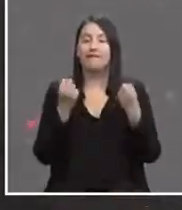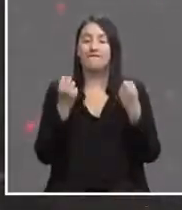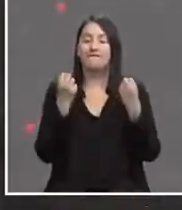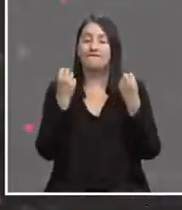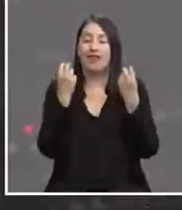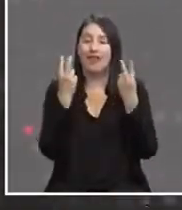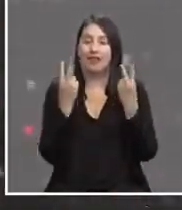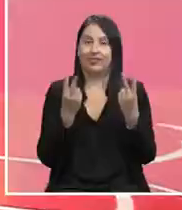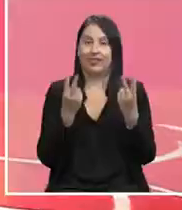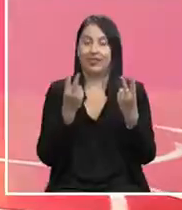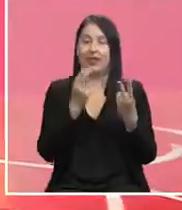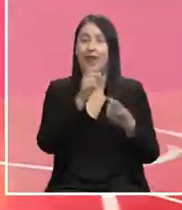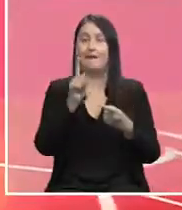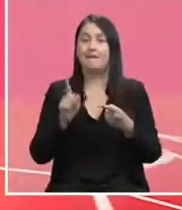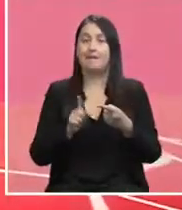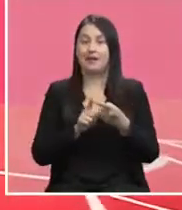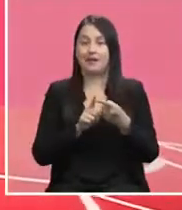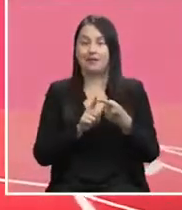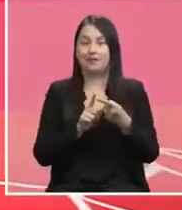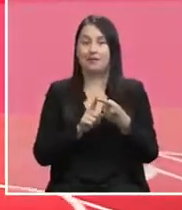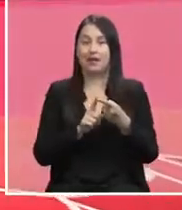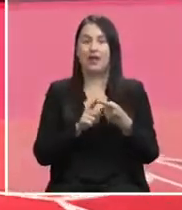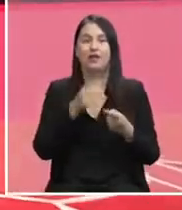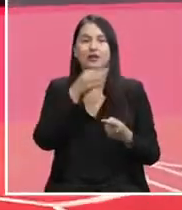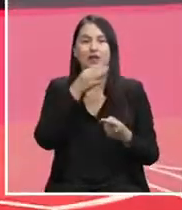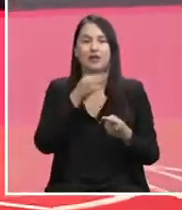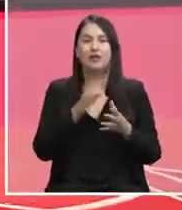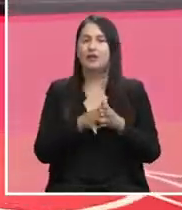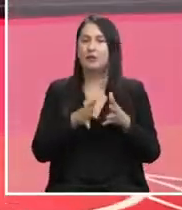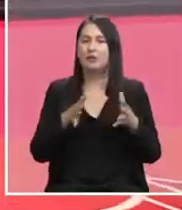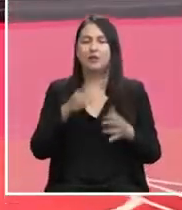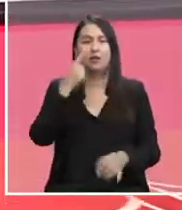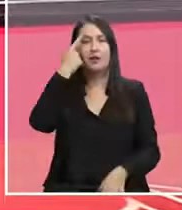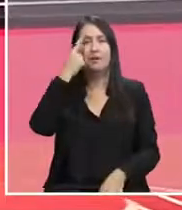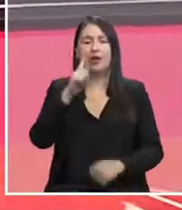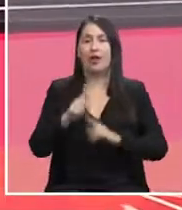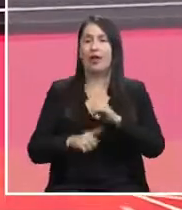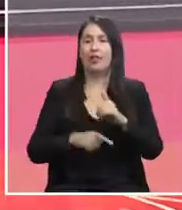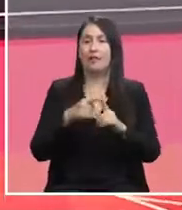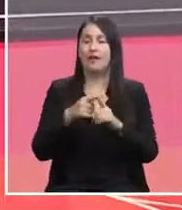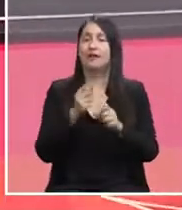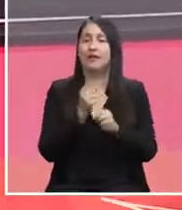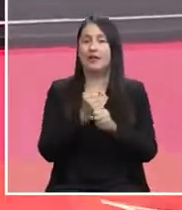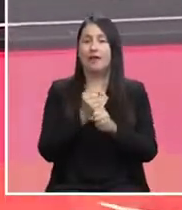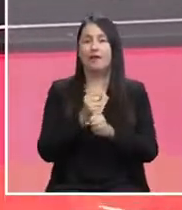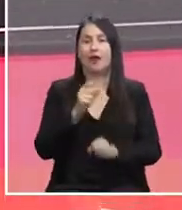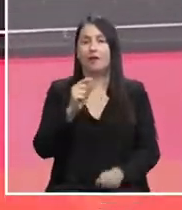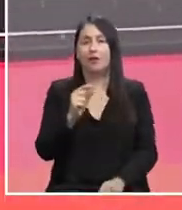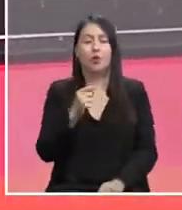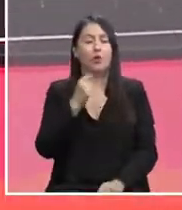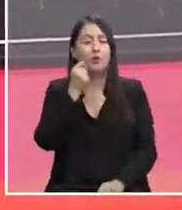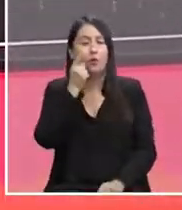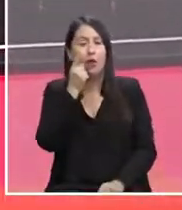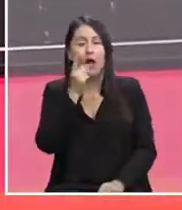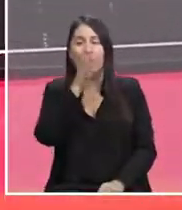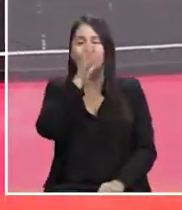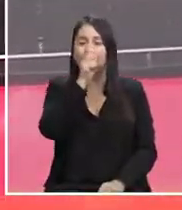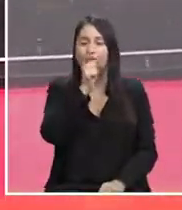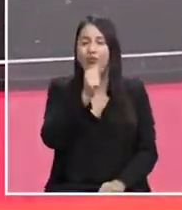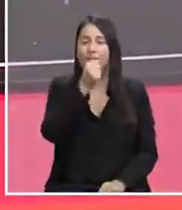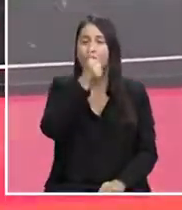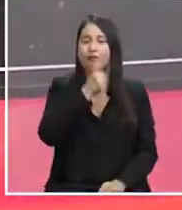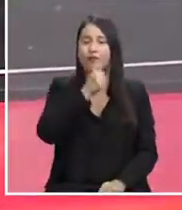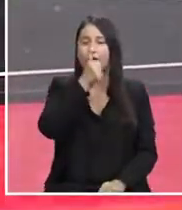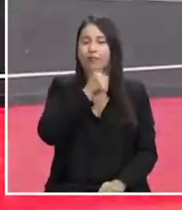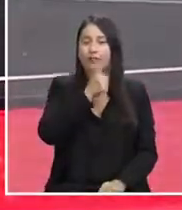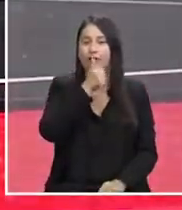primero, evidentemente hay una que se dice mucho, pero que además luego se trabaja muy poco, que es la tolerancia, ¿verdad? Tenemos culturas de la tolerancia. La carta